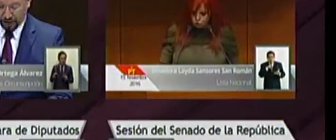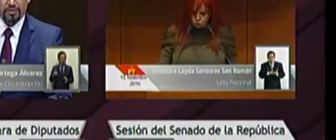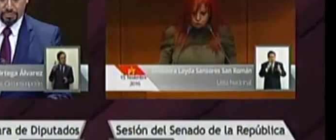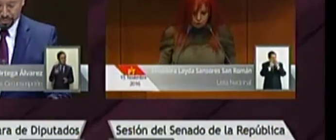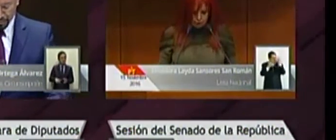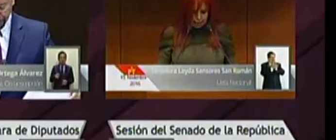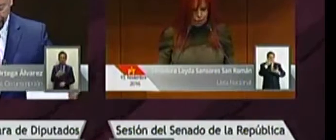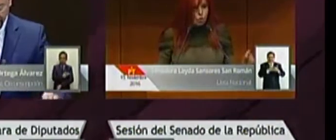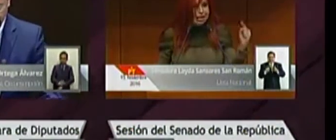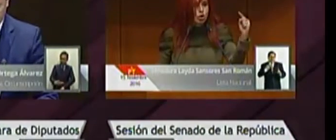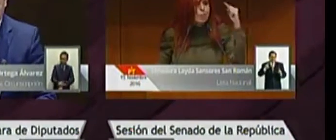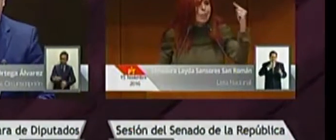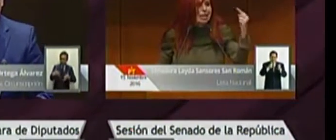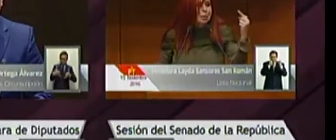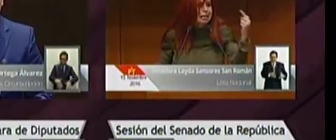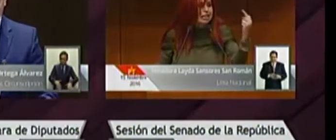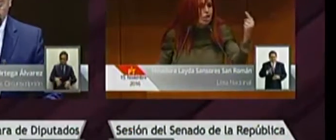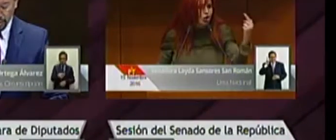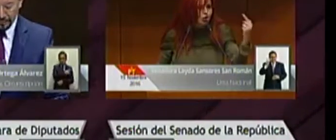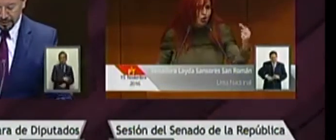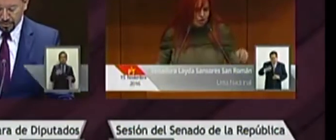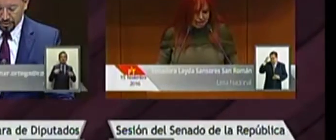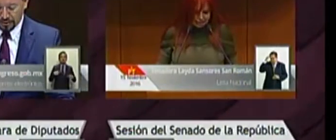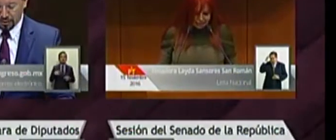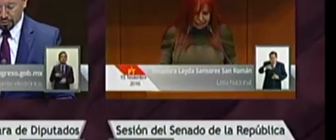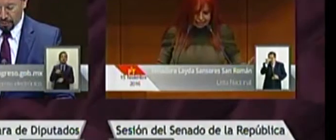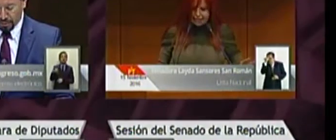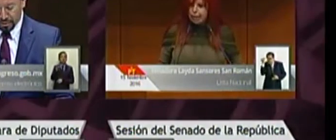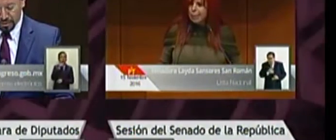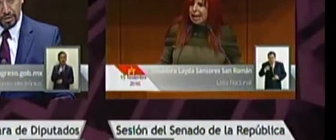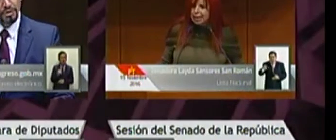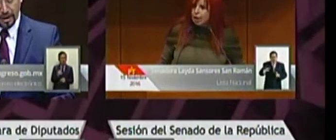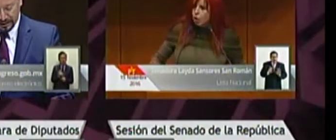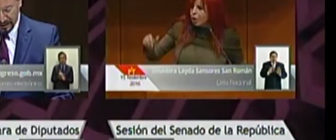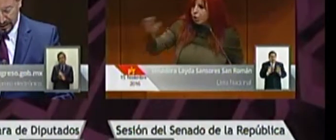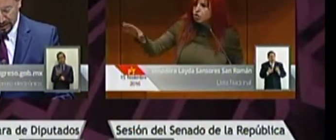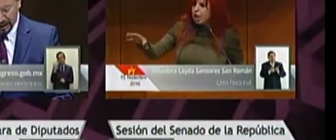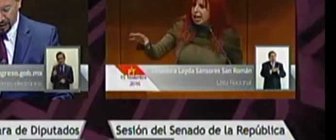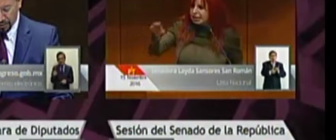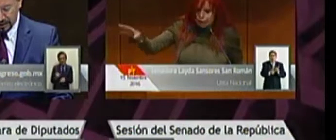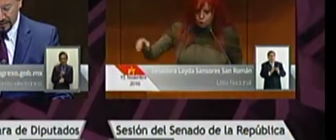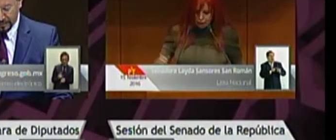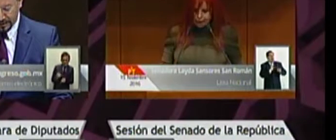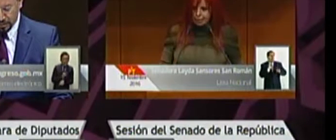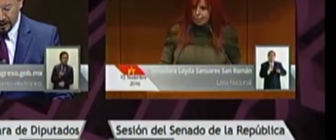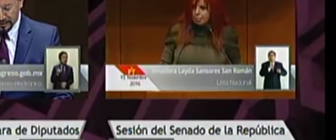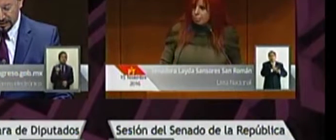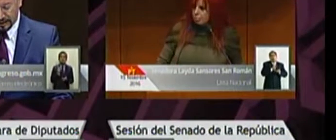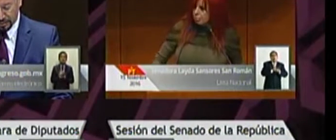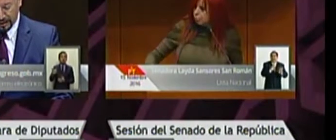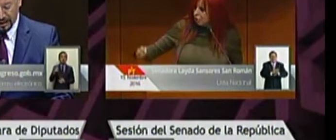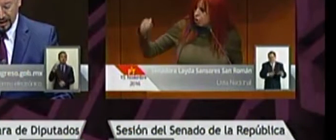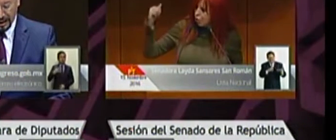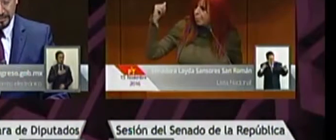ciudadanos, porque con su ineficacia, su ineptitud y su corrupción solo atienden a sus intereses particulares